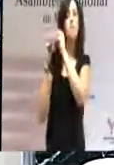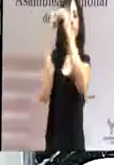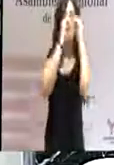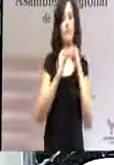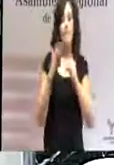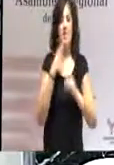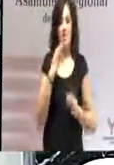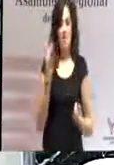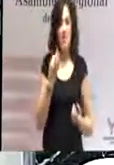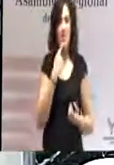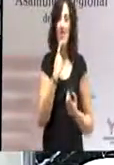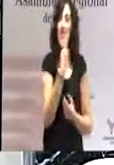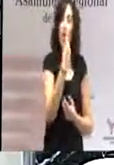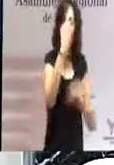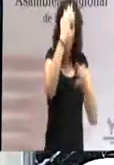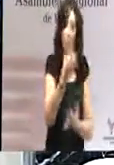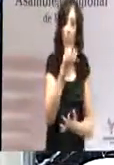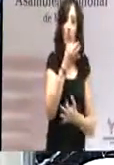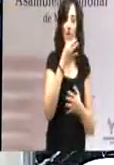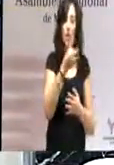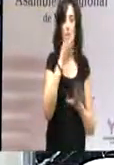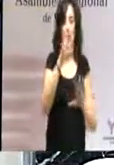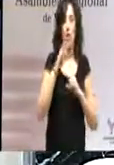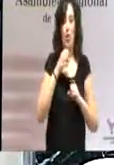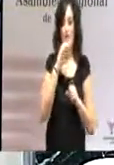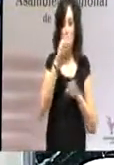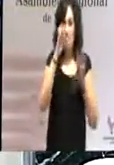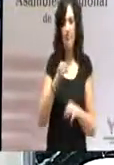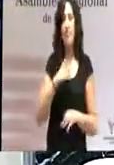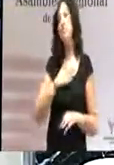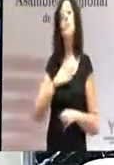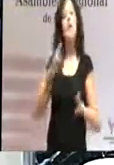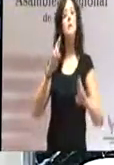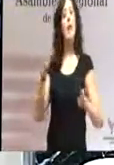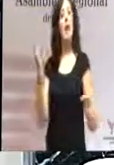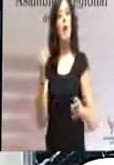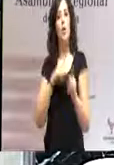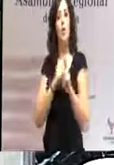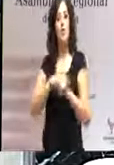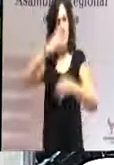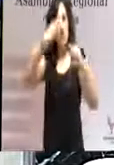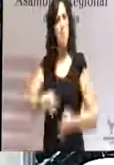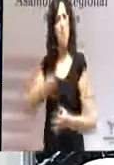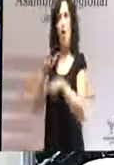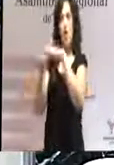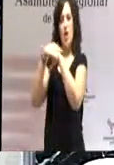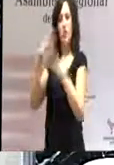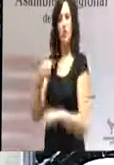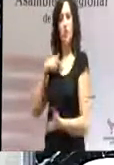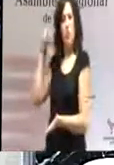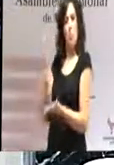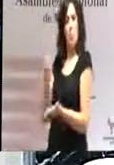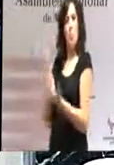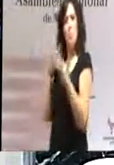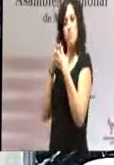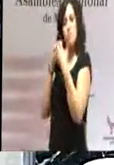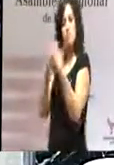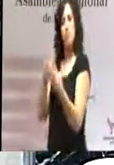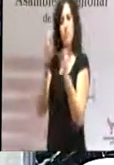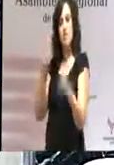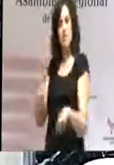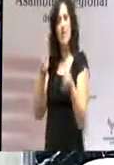Dijo usted, literalmente, en el discurso de investidura: esperen de mí firmeza ante el Gobierno, sepan que pelearé sin descanso lo que